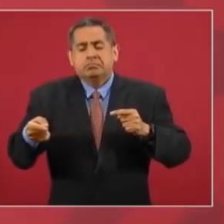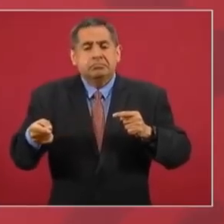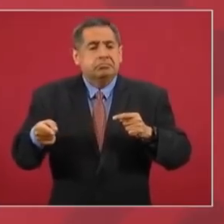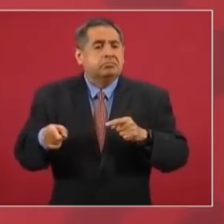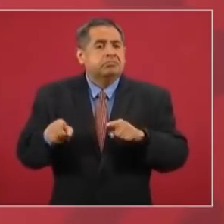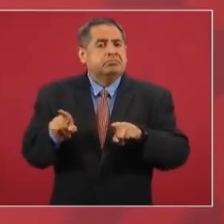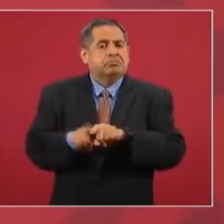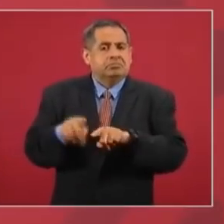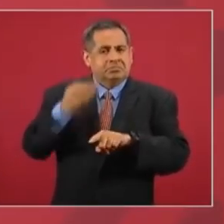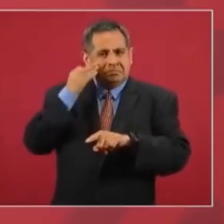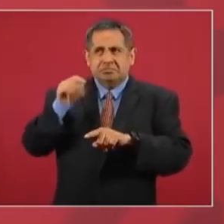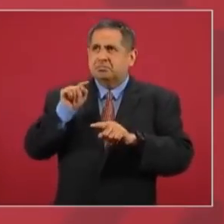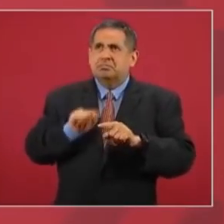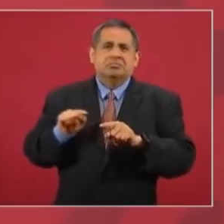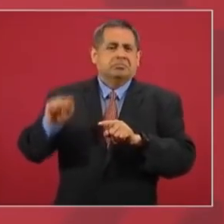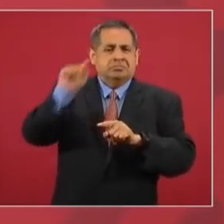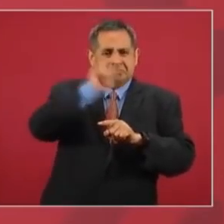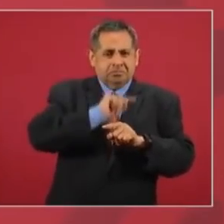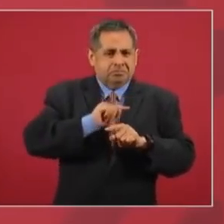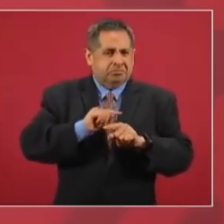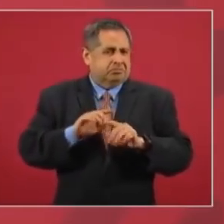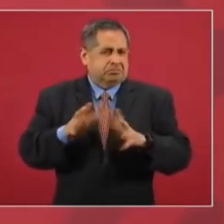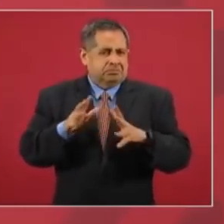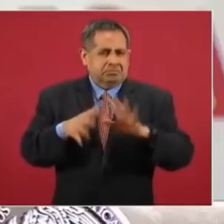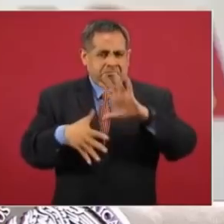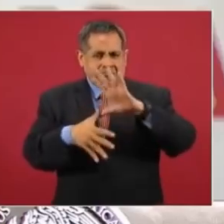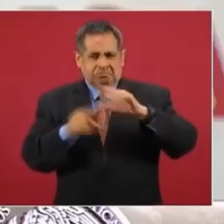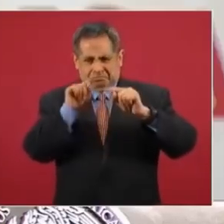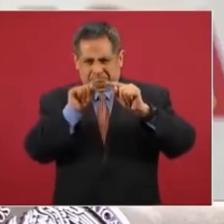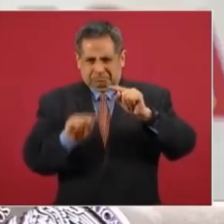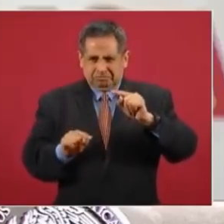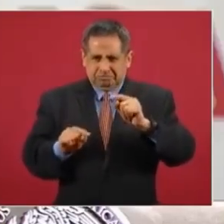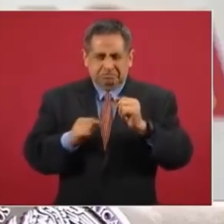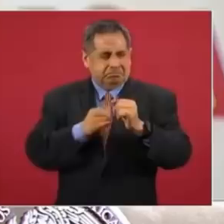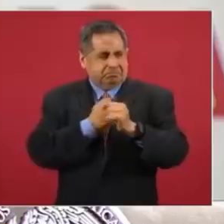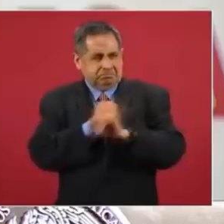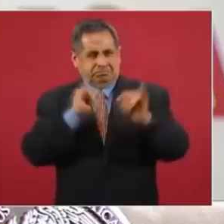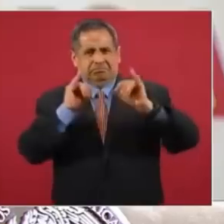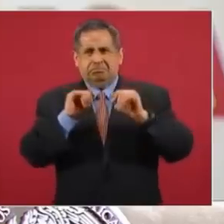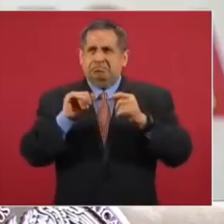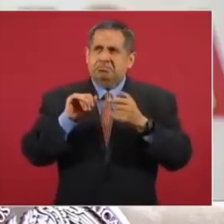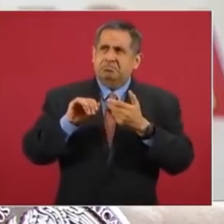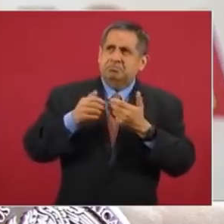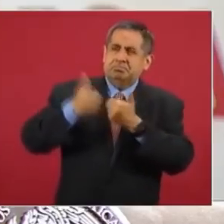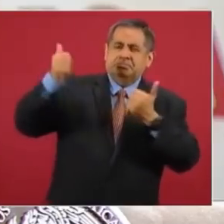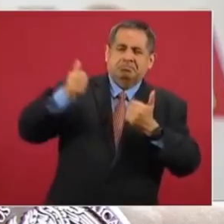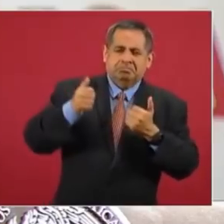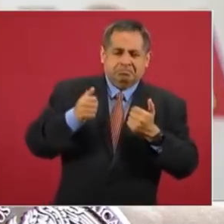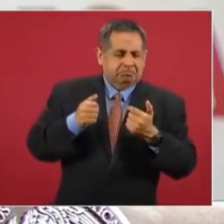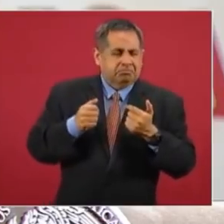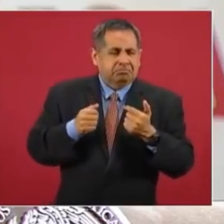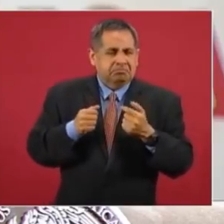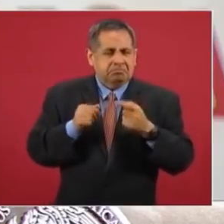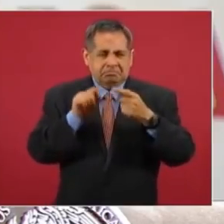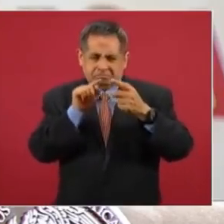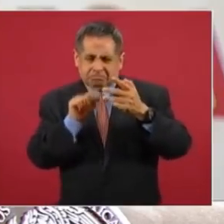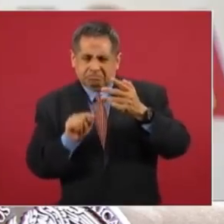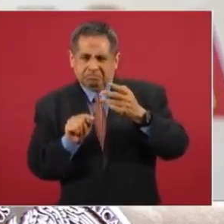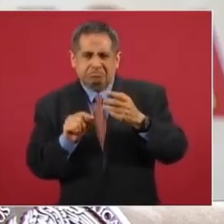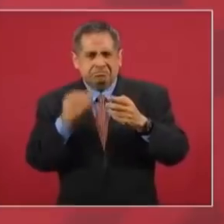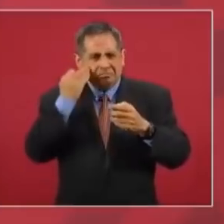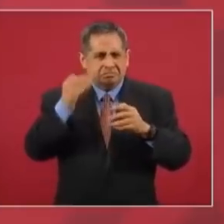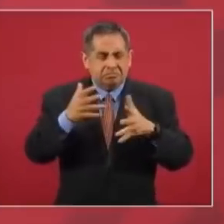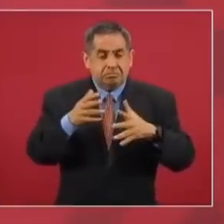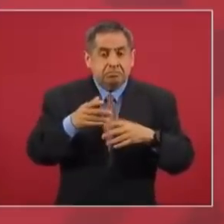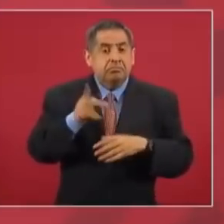al mismo tiempo en todos los países de América, si ustedes revisan eso. Pero el movimiento